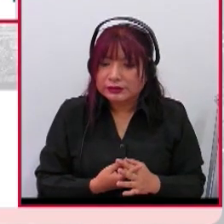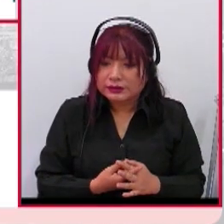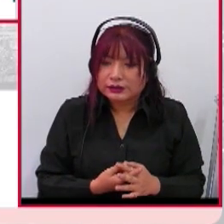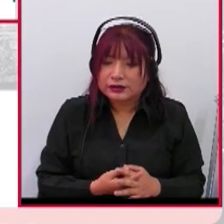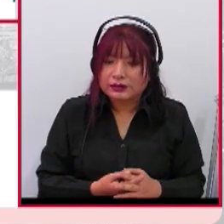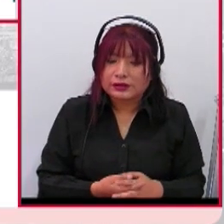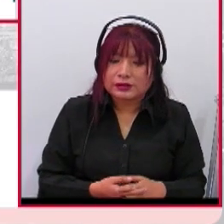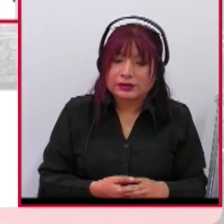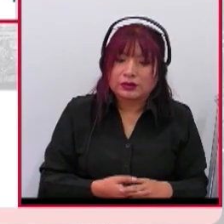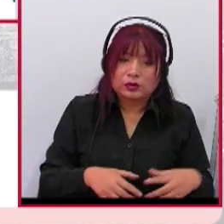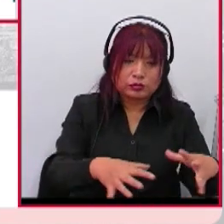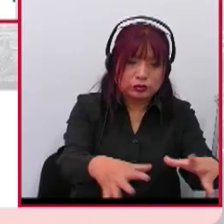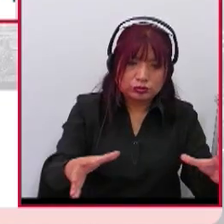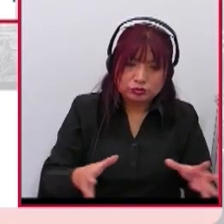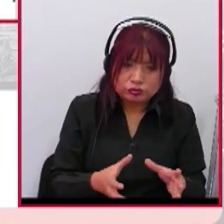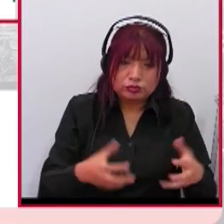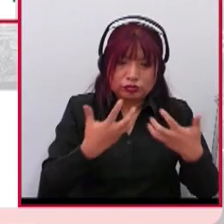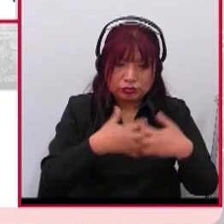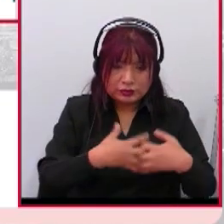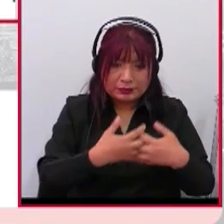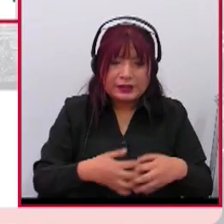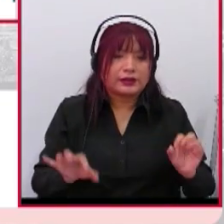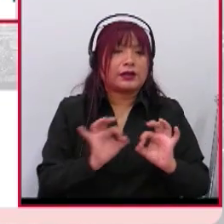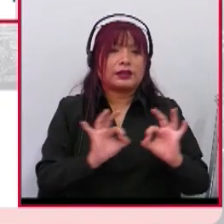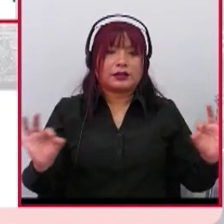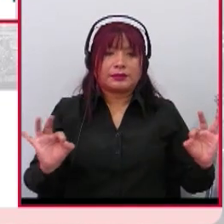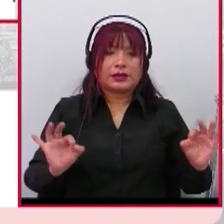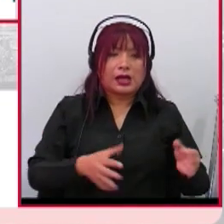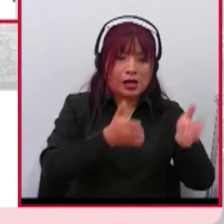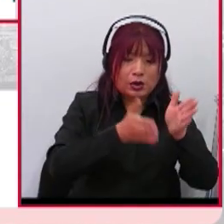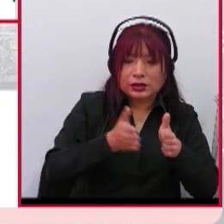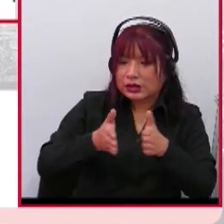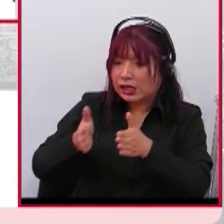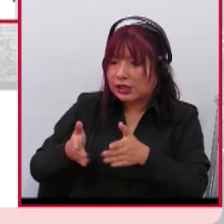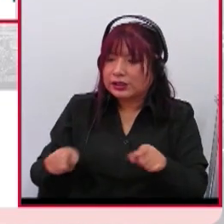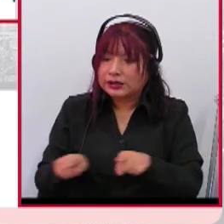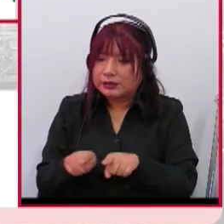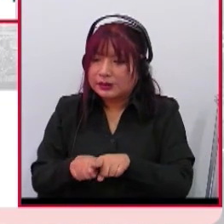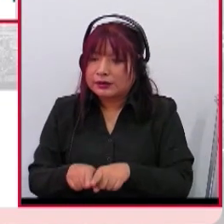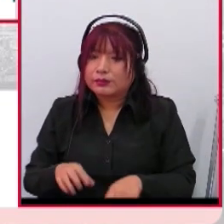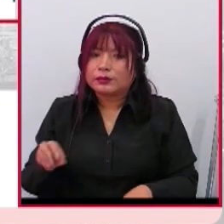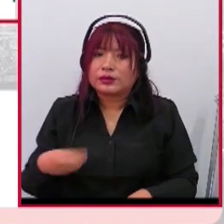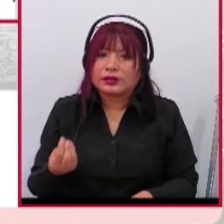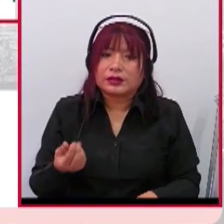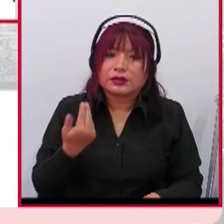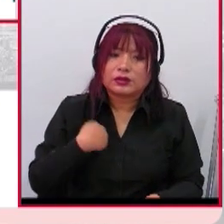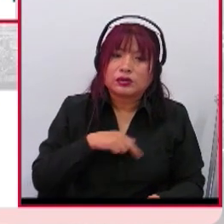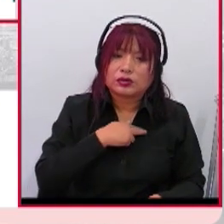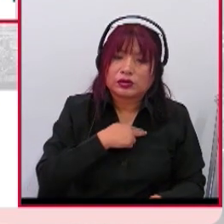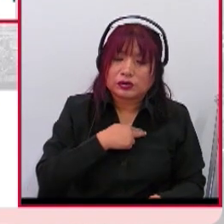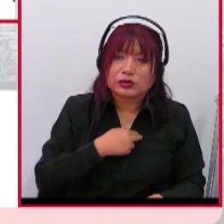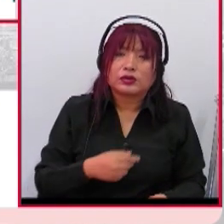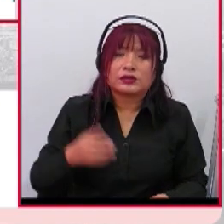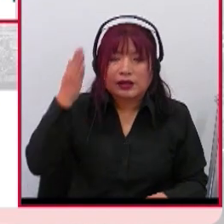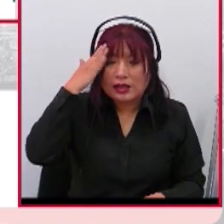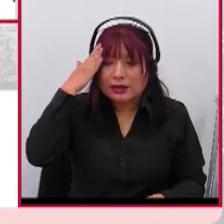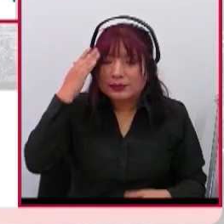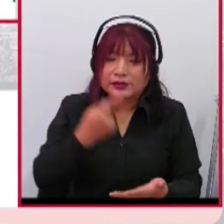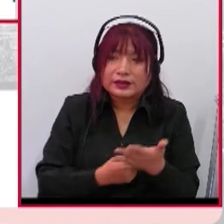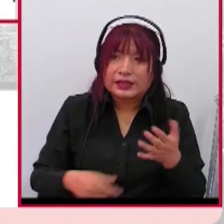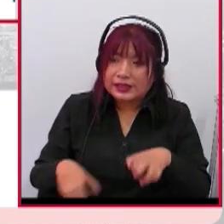Y una planta limpia, ordenada, es porque las personas sí saben lo que están haciendo en su trabajo.